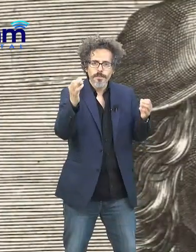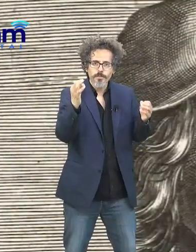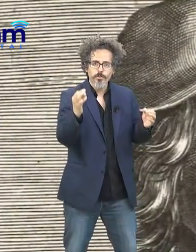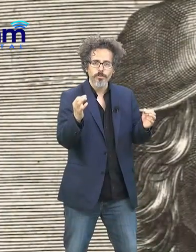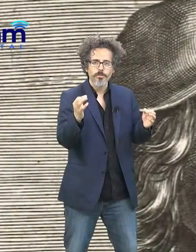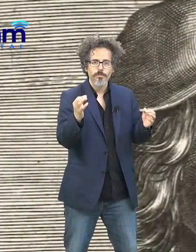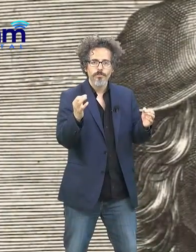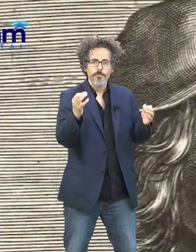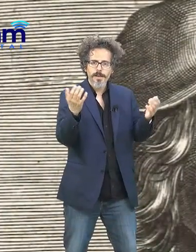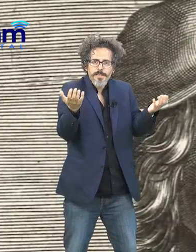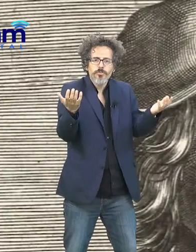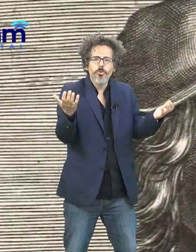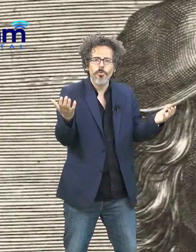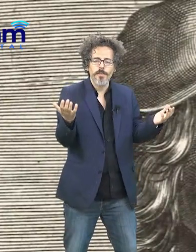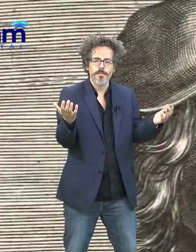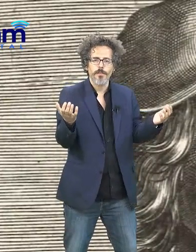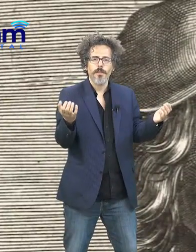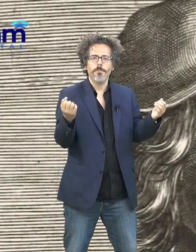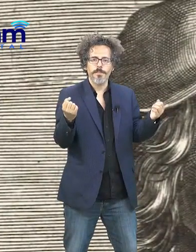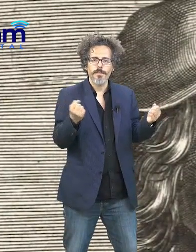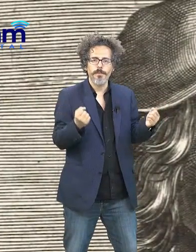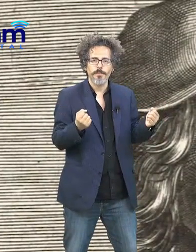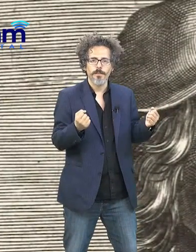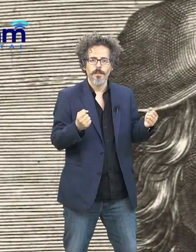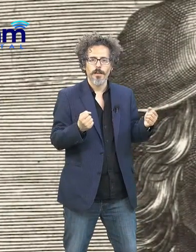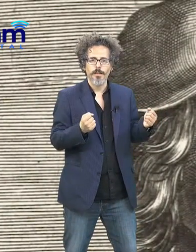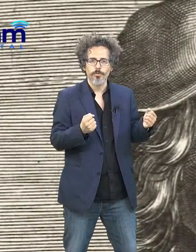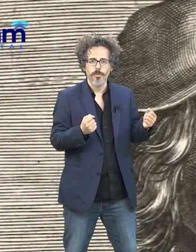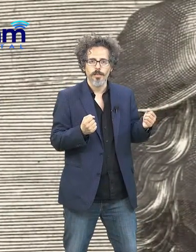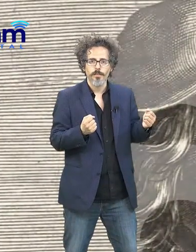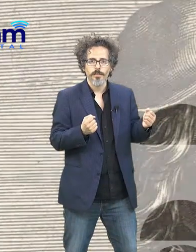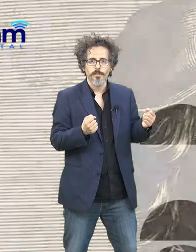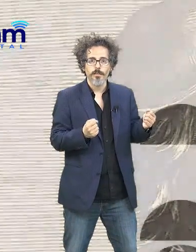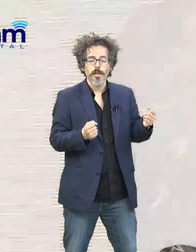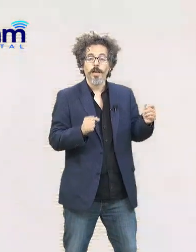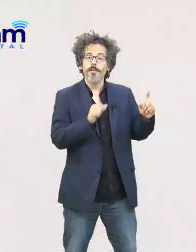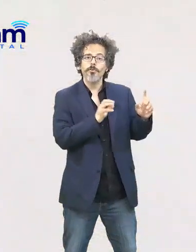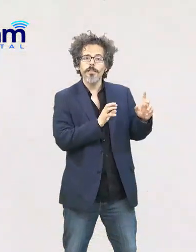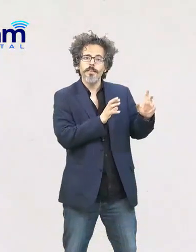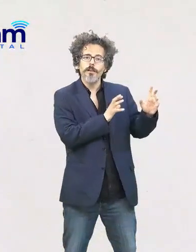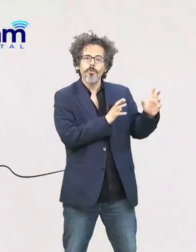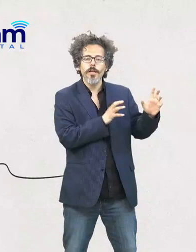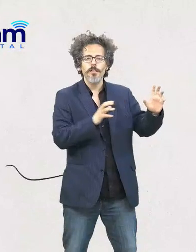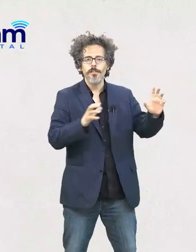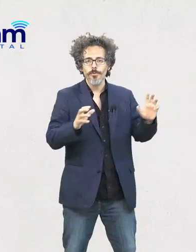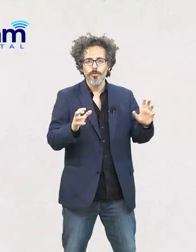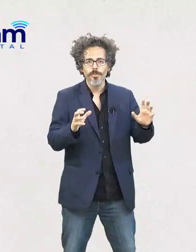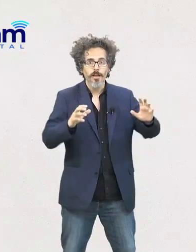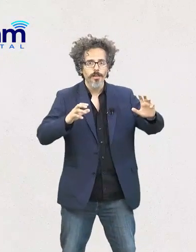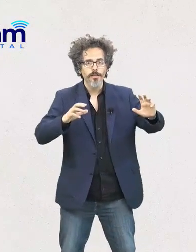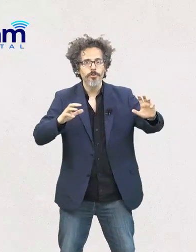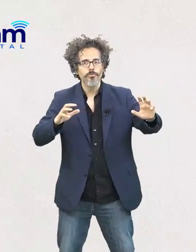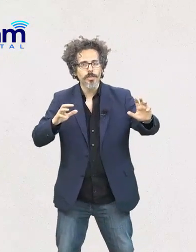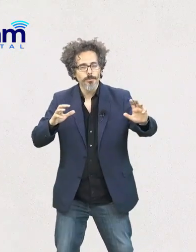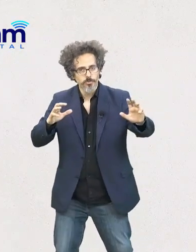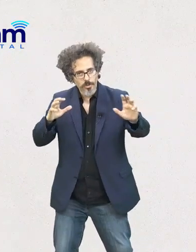le dedicó varias obras precisamente en alegoría de la Gula y la